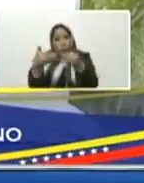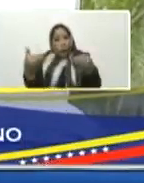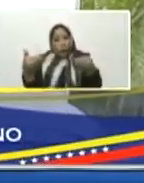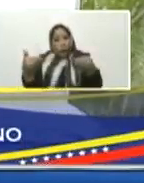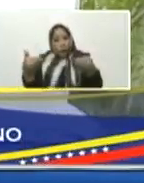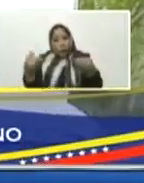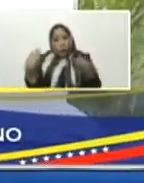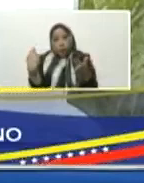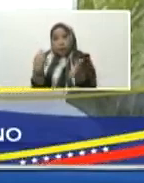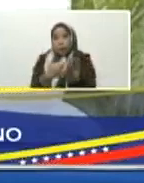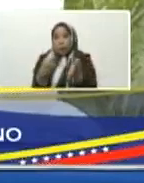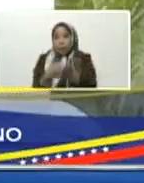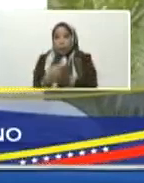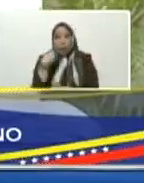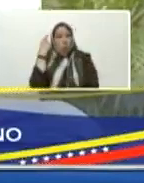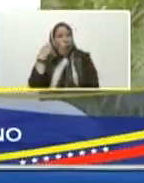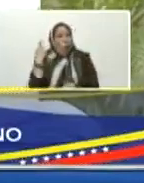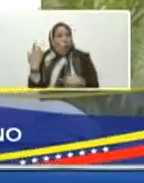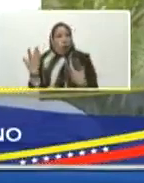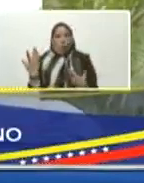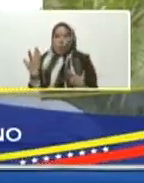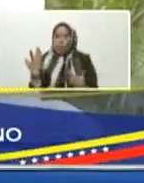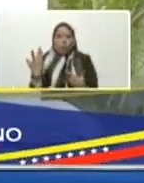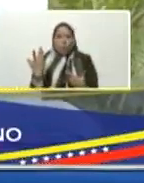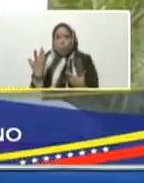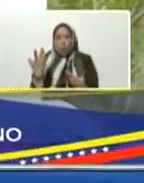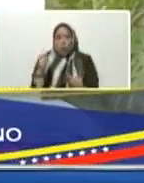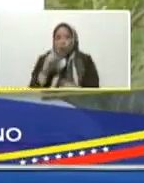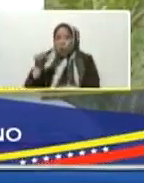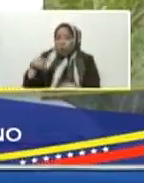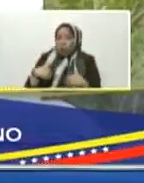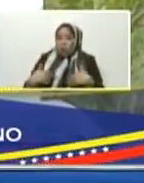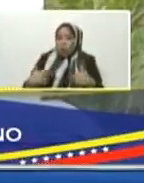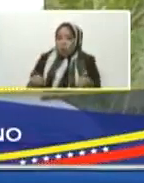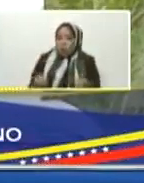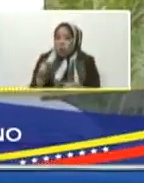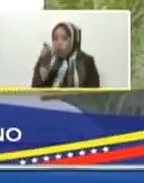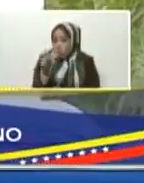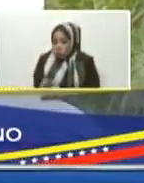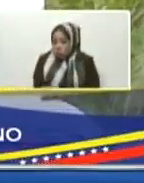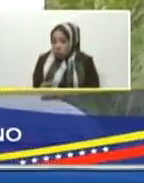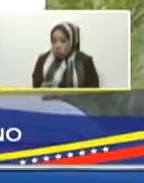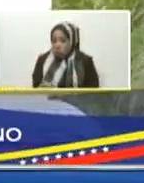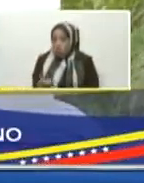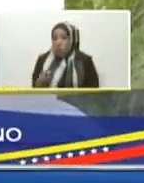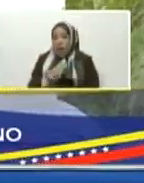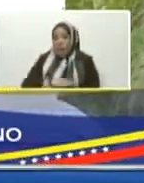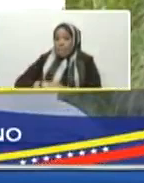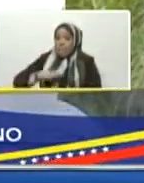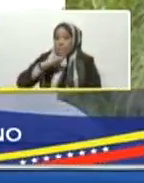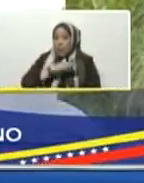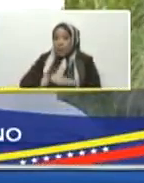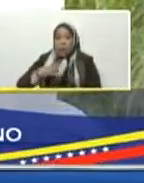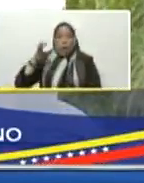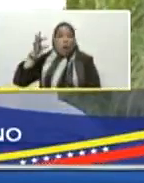que cuesta eso. Entonces, aquí en Insalud y con la gente de la ministra